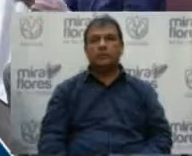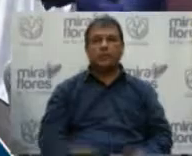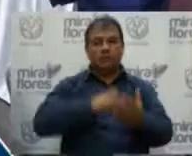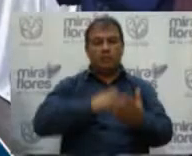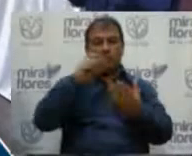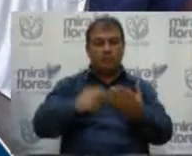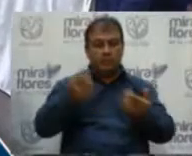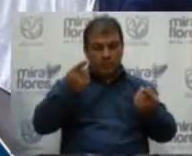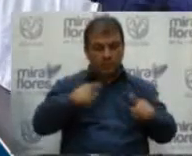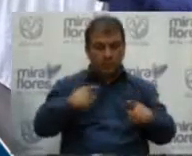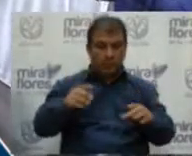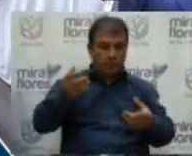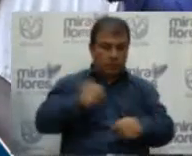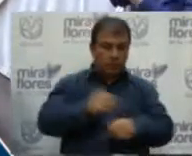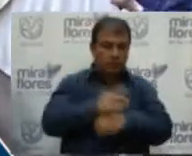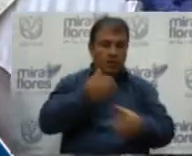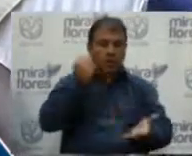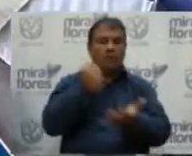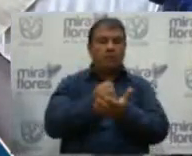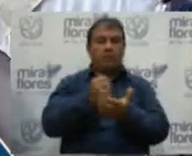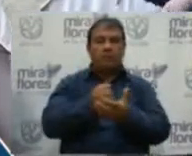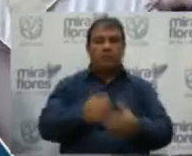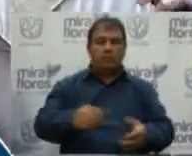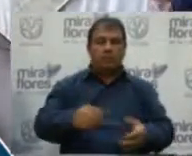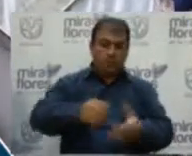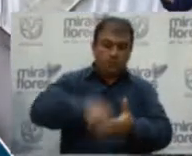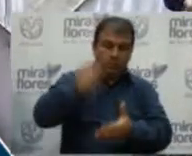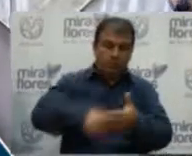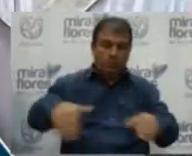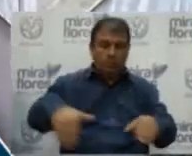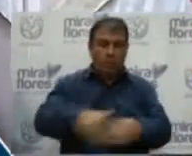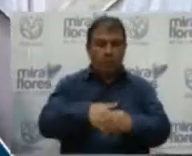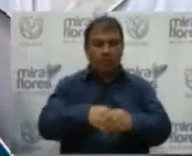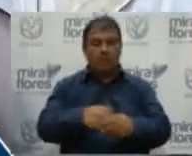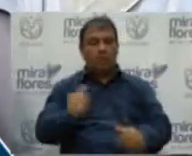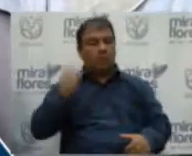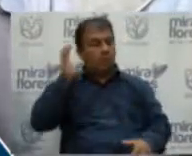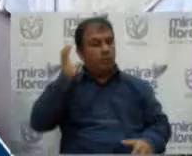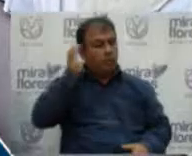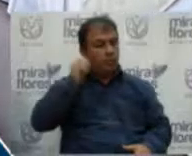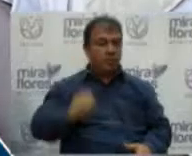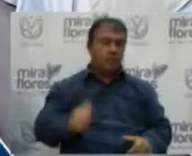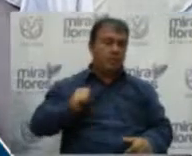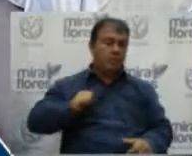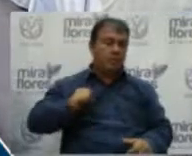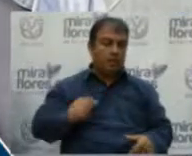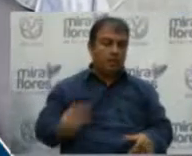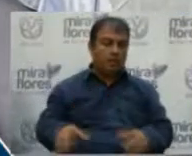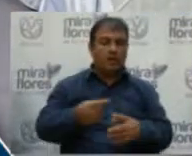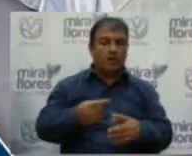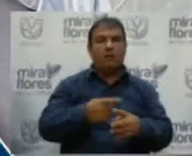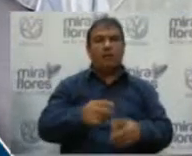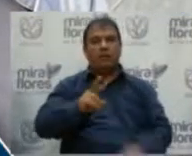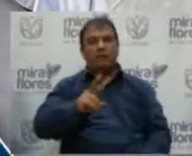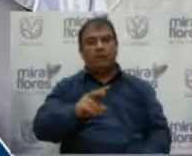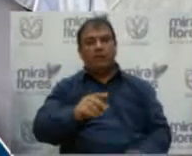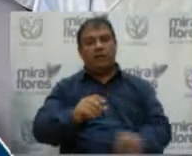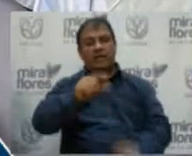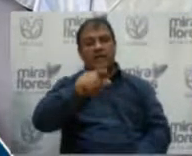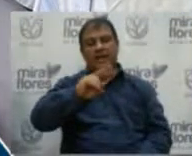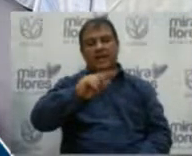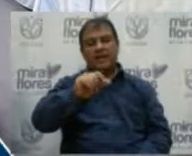Proyecto de acuerdo de Consejo que aprueba la suscripción del convenio de cooperación entre la Municipalidad de Miraflores y Vallas y